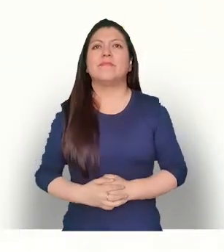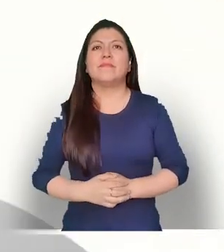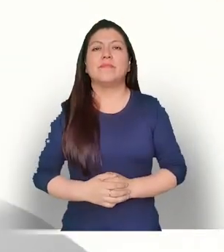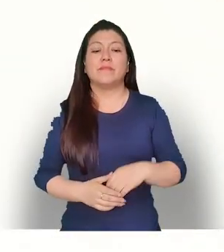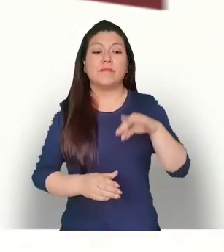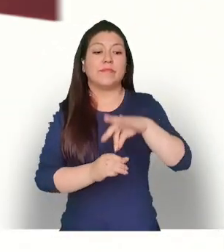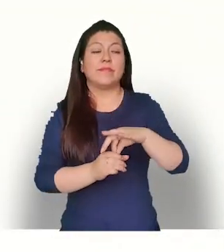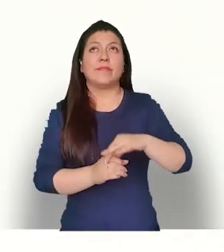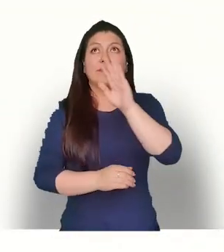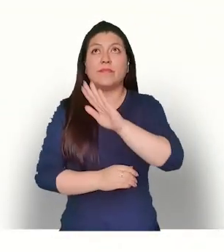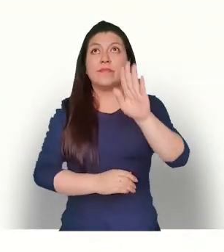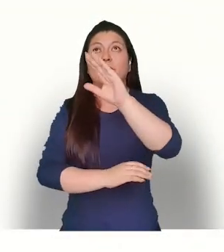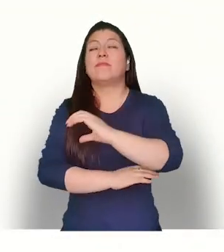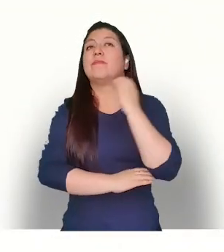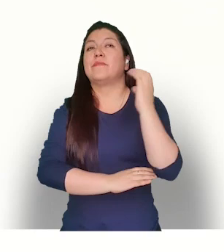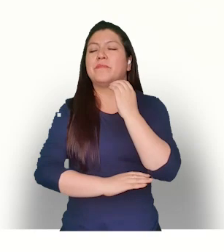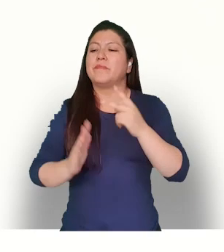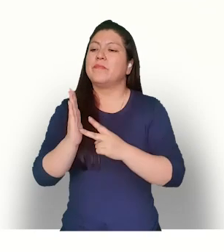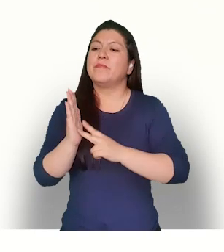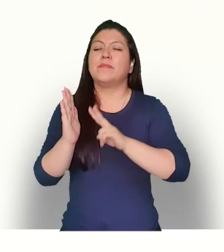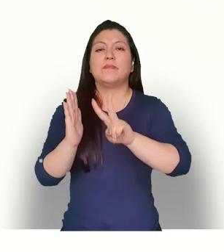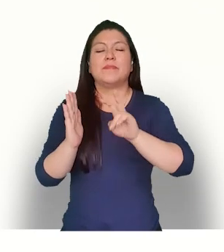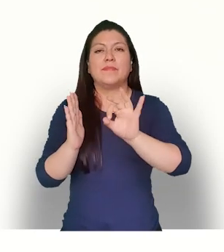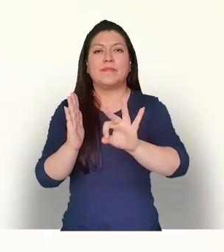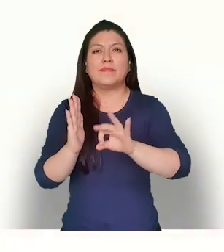Elecciones Territoriales 2023.